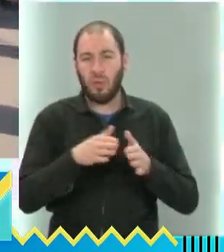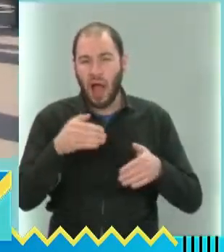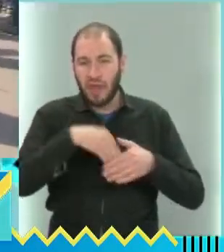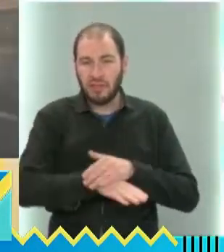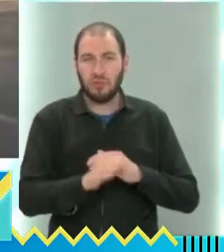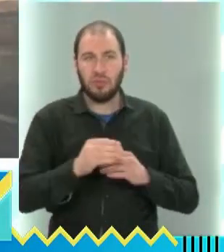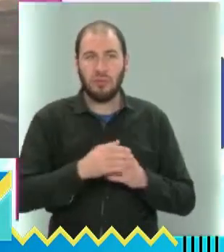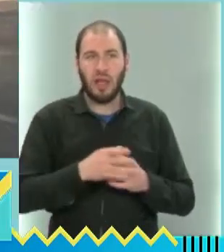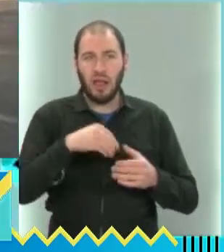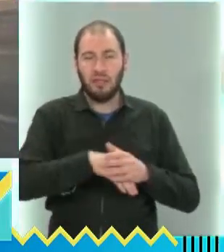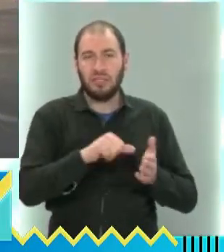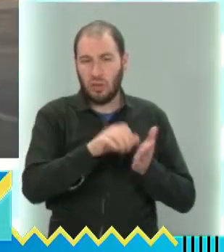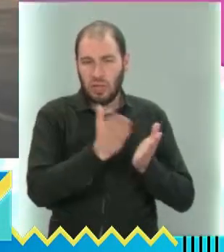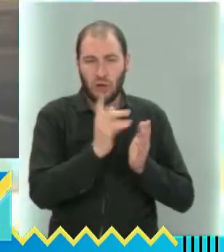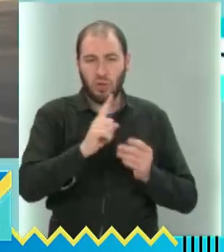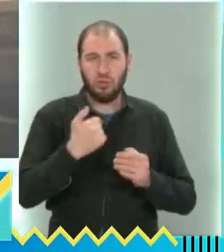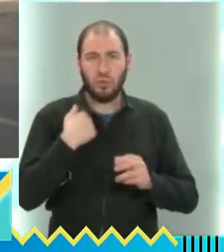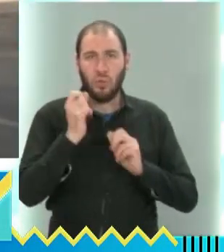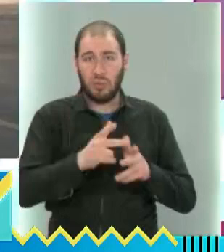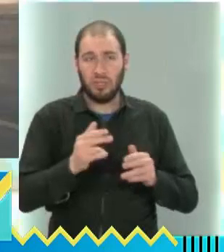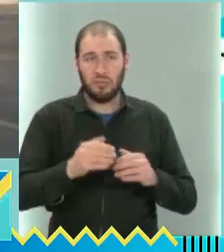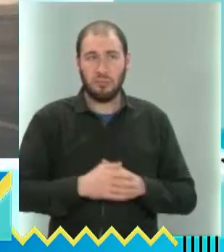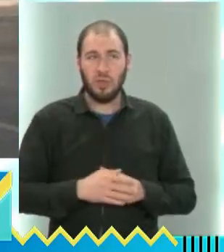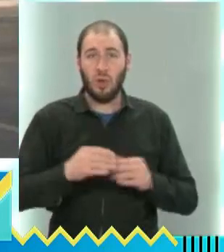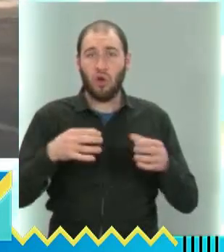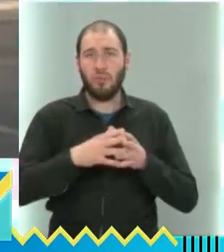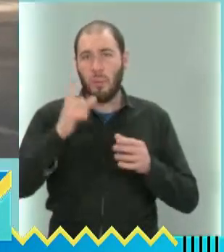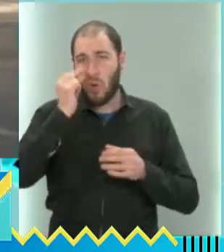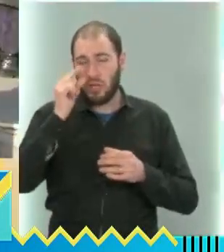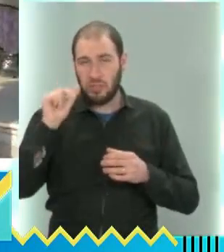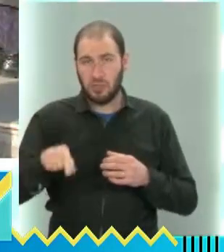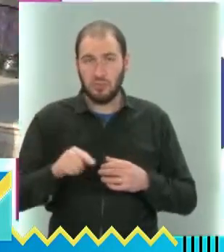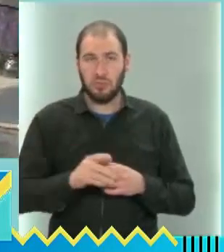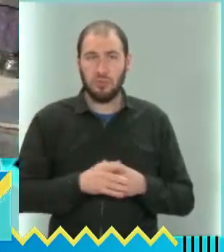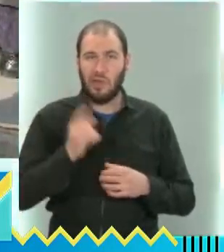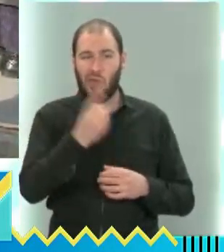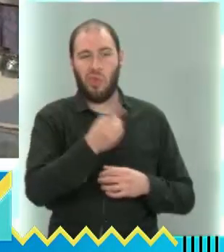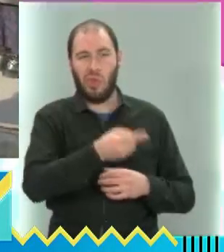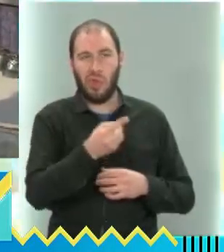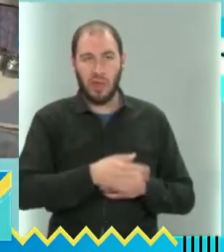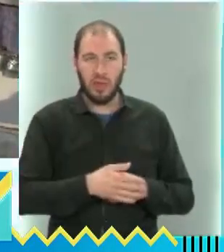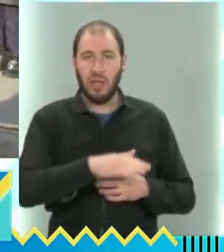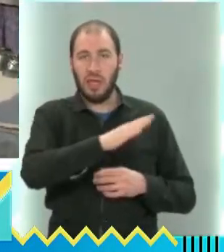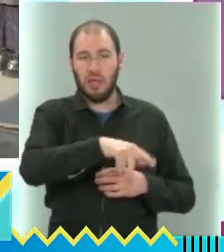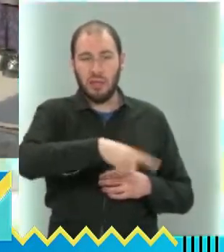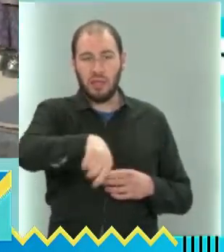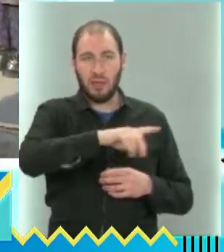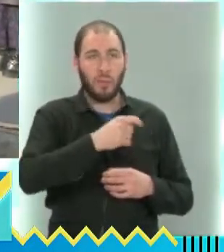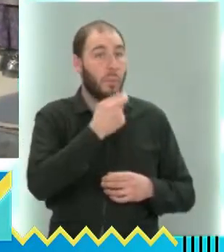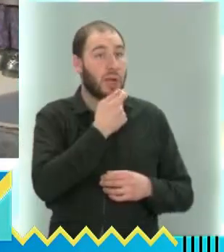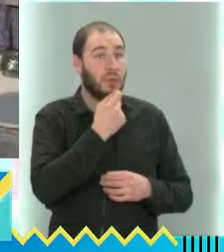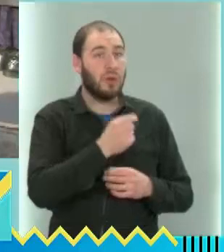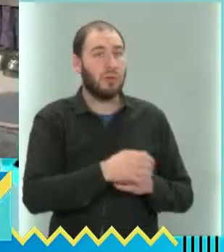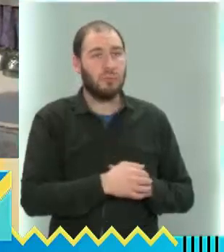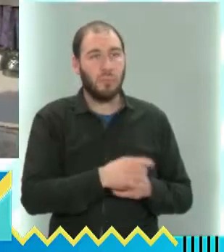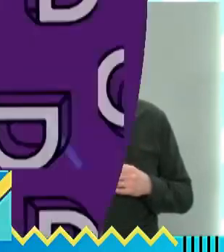los partidos, dentro de los centros de estudiantes, sino que te estoy hablando lisa y llanamente de partidos políticos que han bajado línea a los chicos. Como por ejemplo,